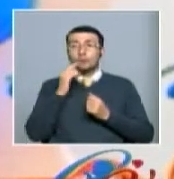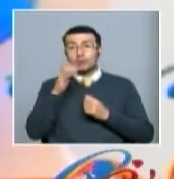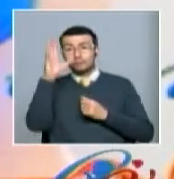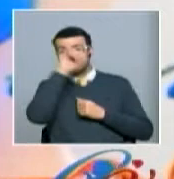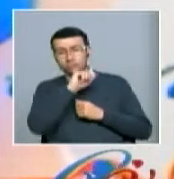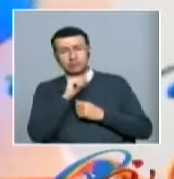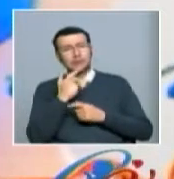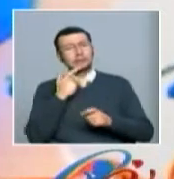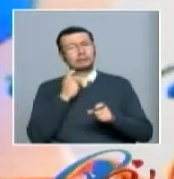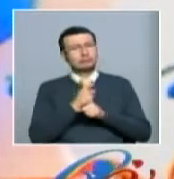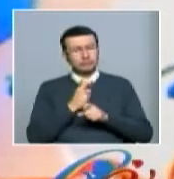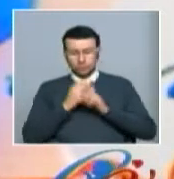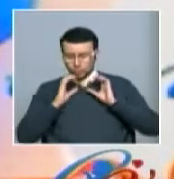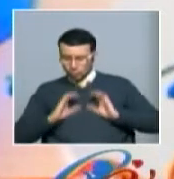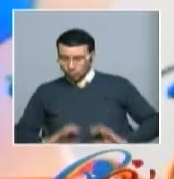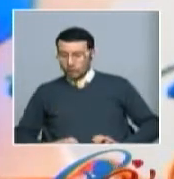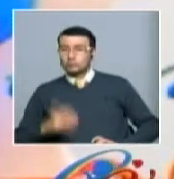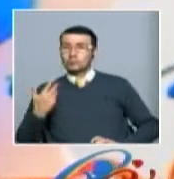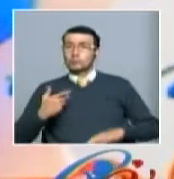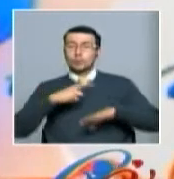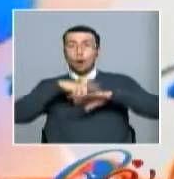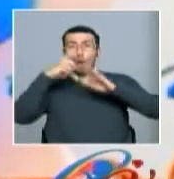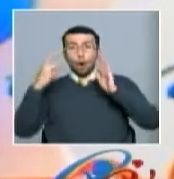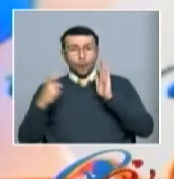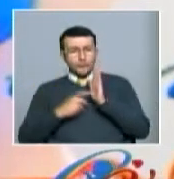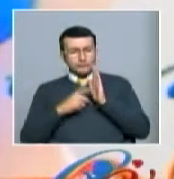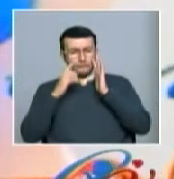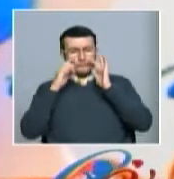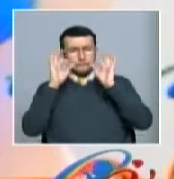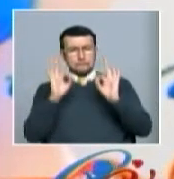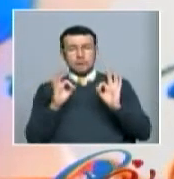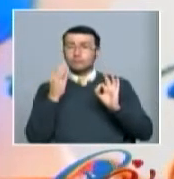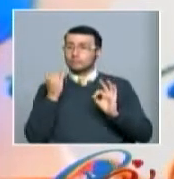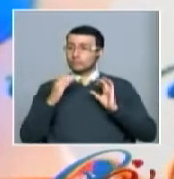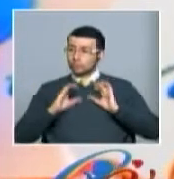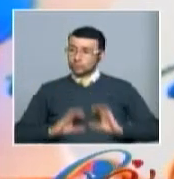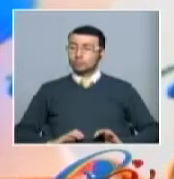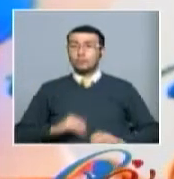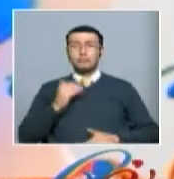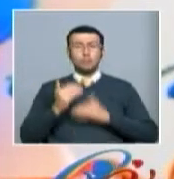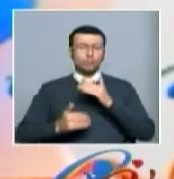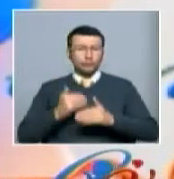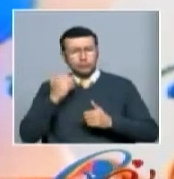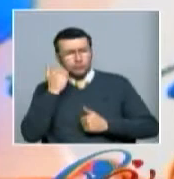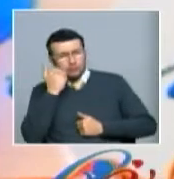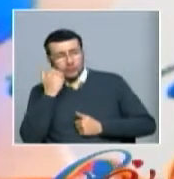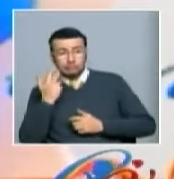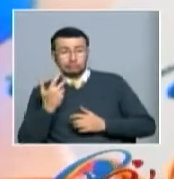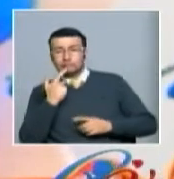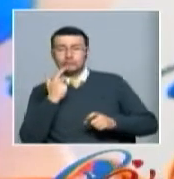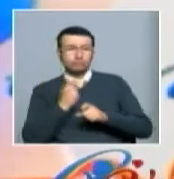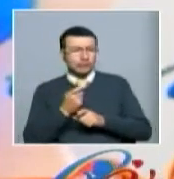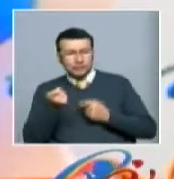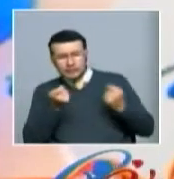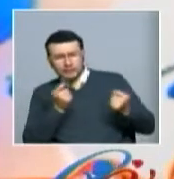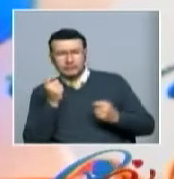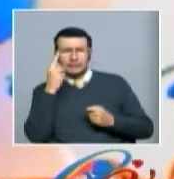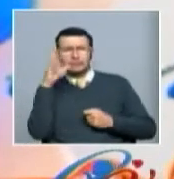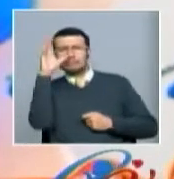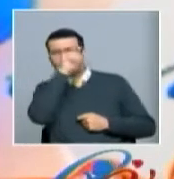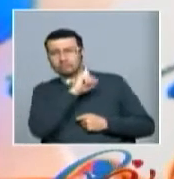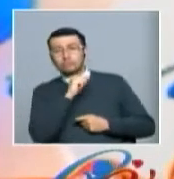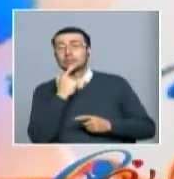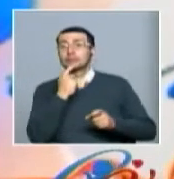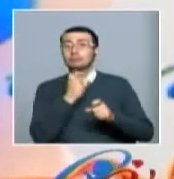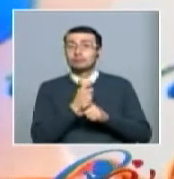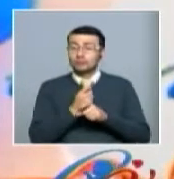cuenta lo complejo que es el cuerpo humano, lo complejo que es interpretar un proceso patológico y lo